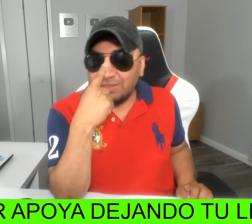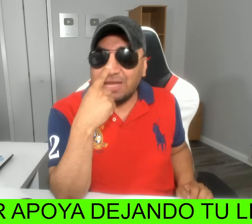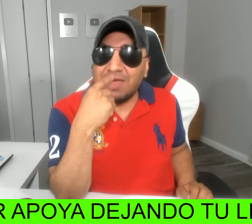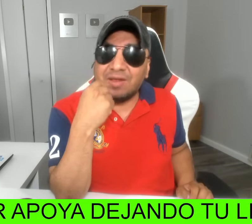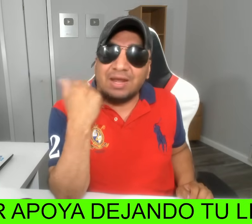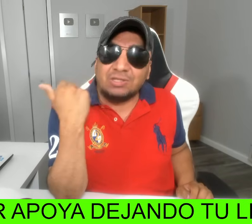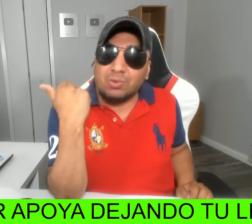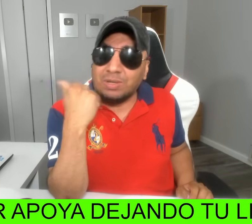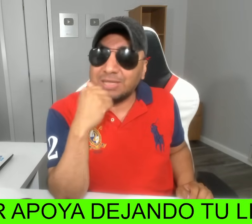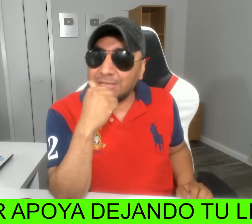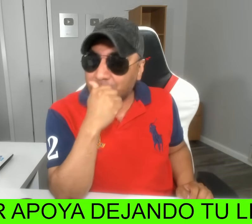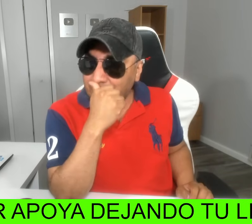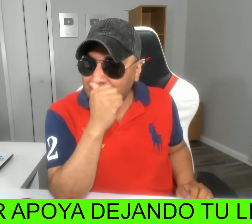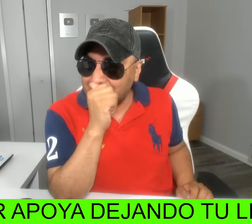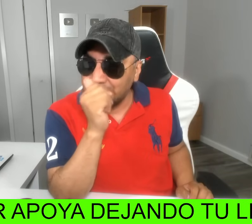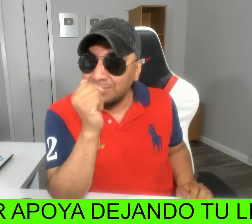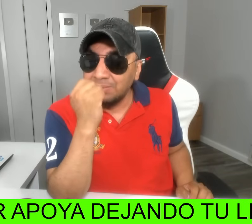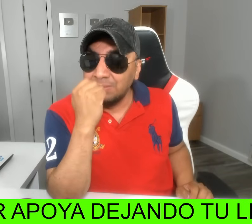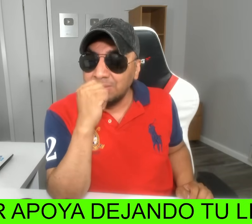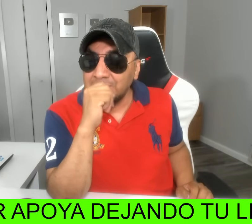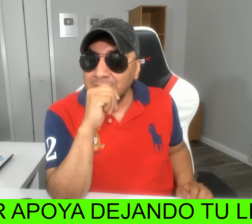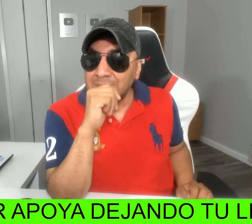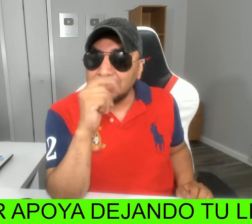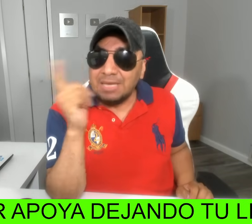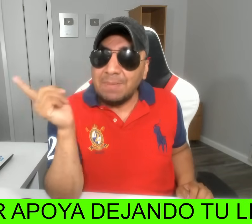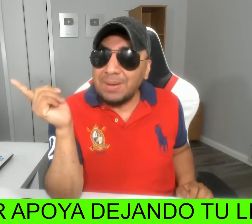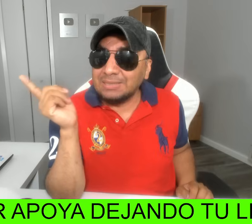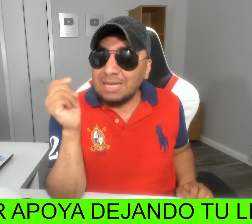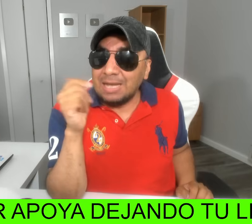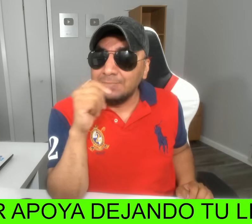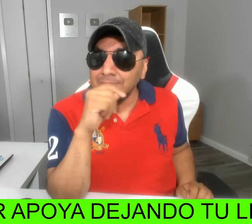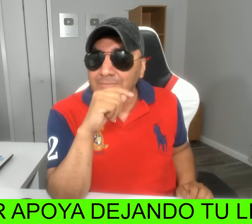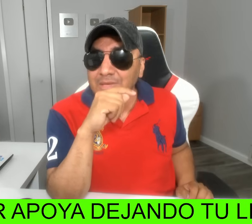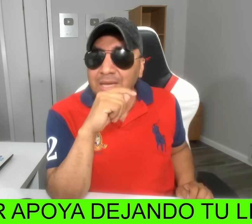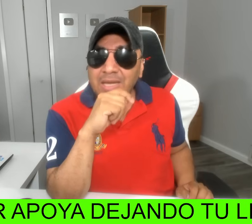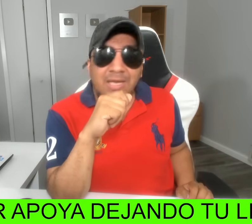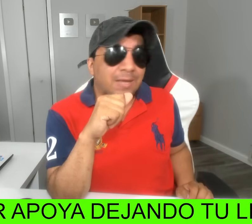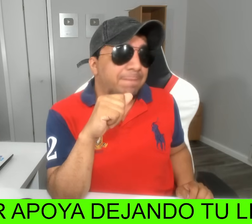aburre de ladrar en su cuenta de Twitter. Se la pasa